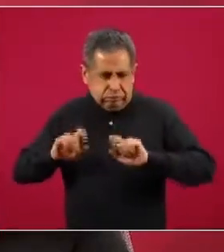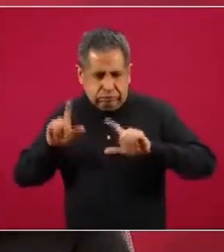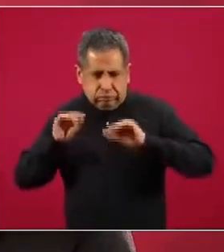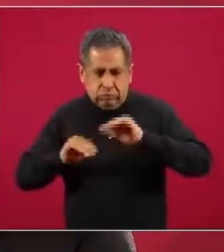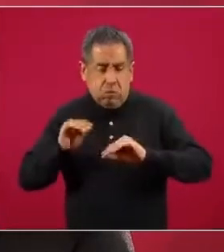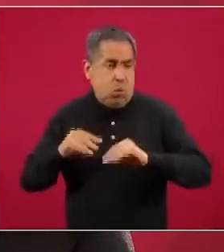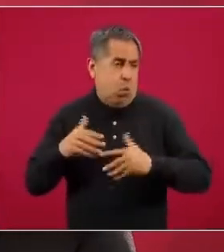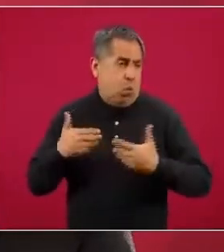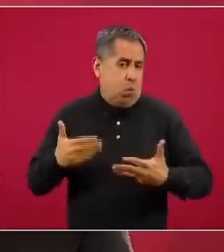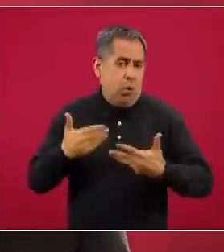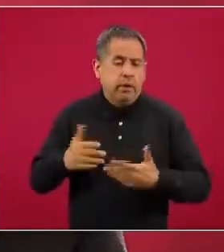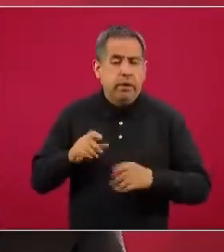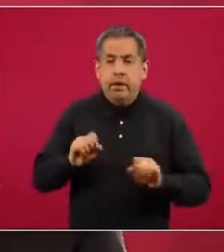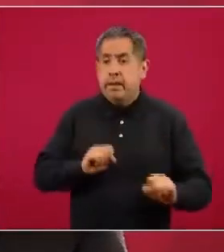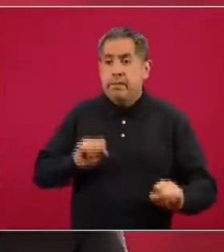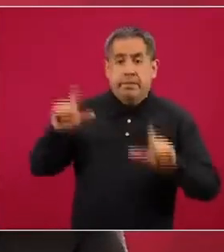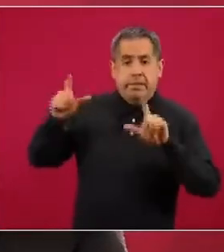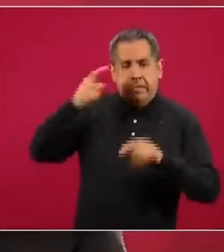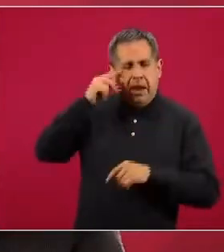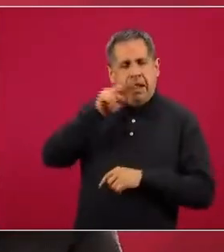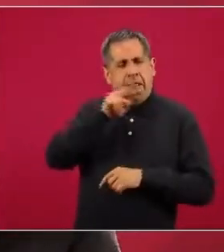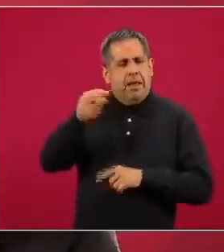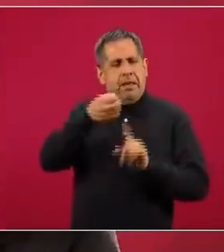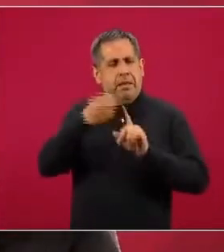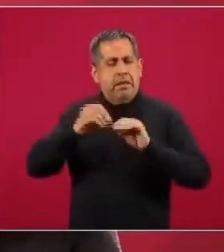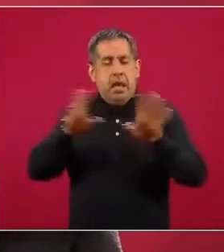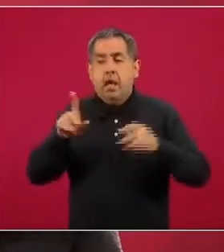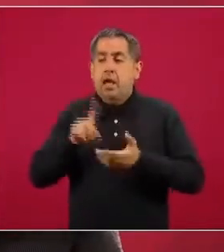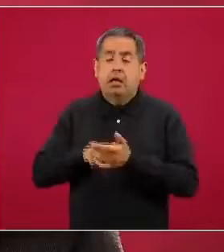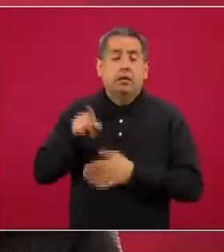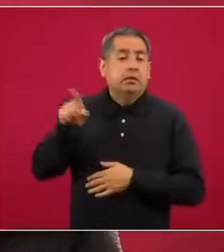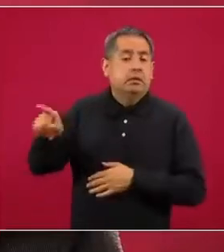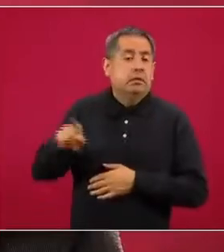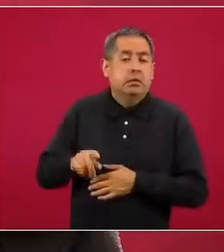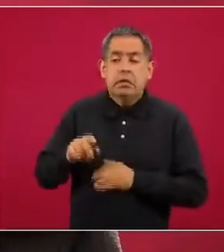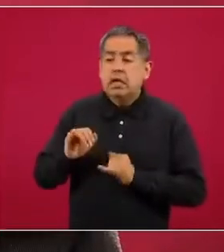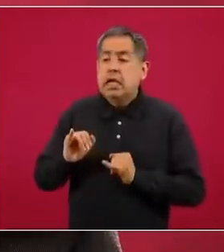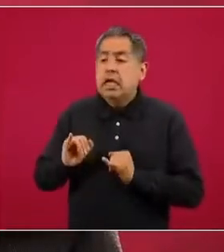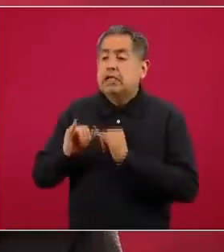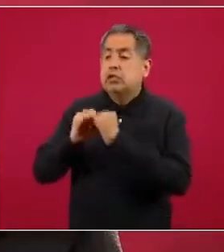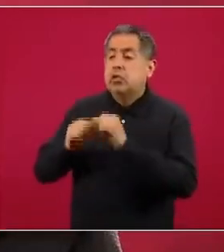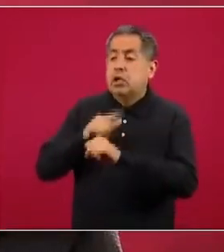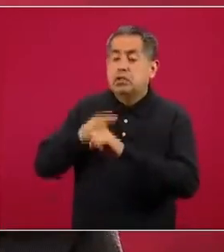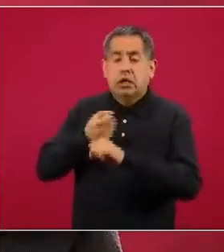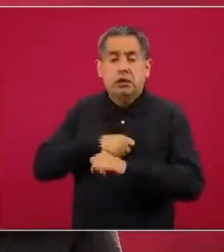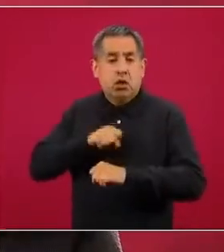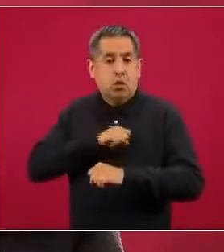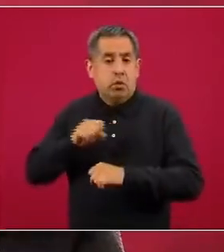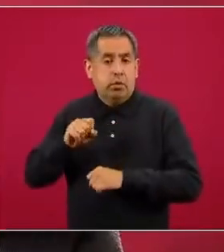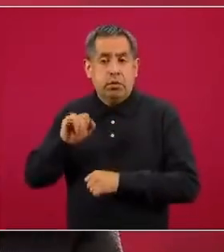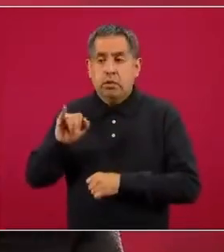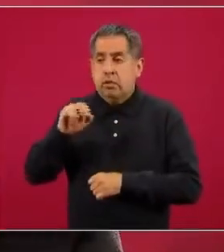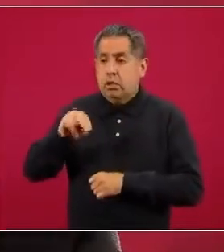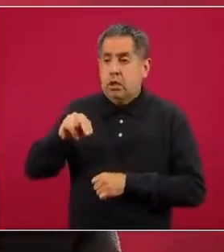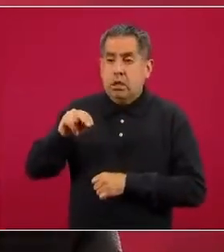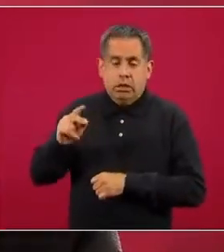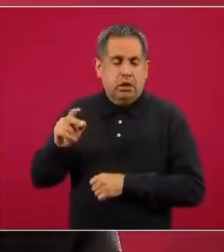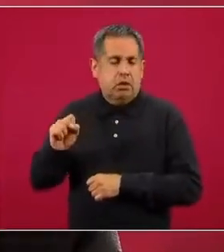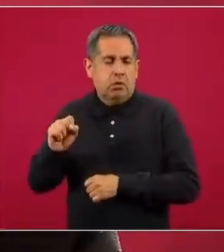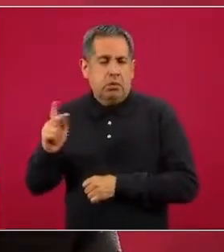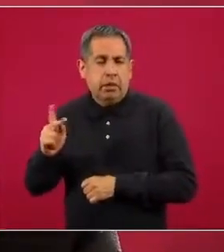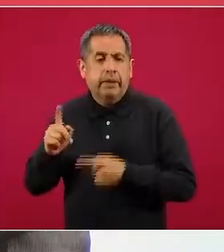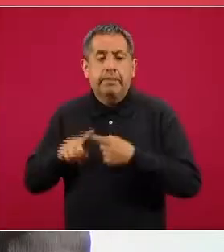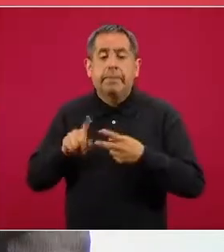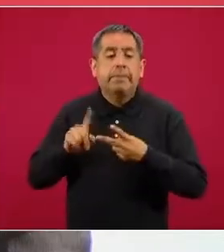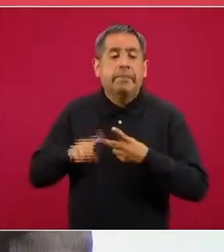en el caso específico del tablero de visualización, al Instituto Nacional de Salud Pública y a nuestro compañero, el doctor Juan Eugenio